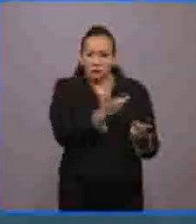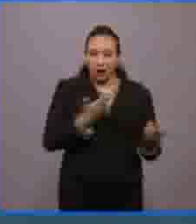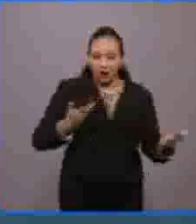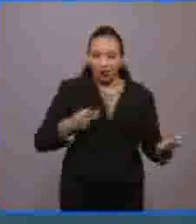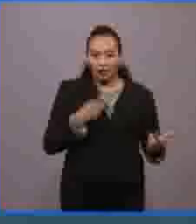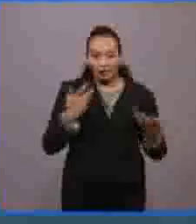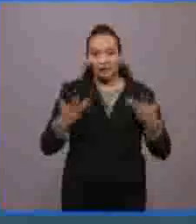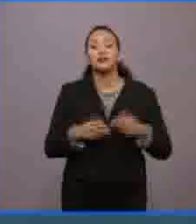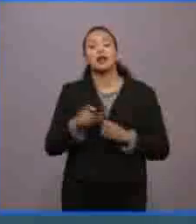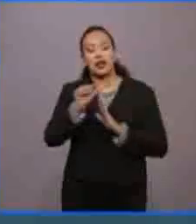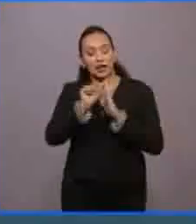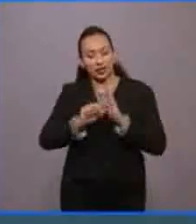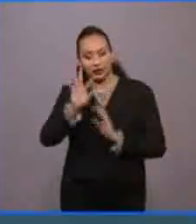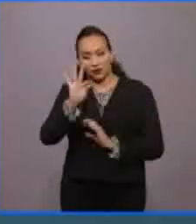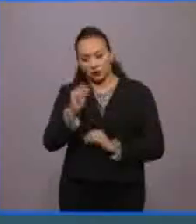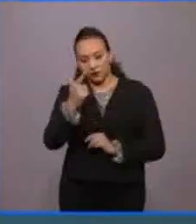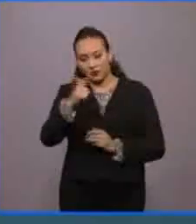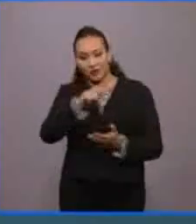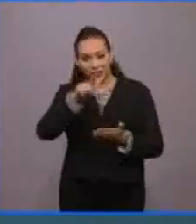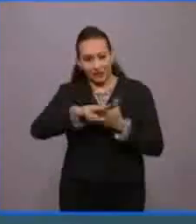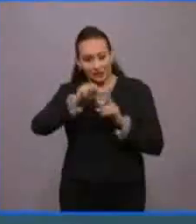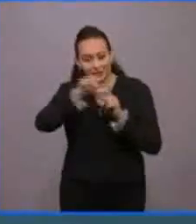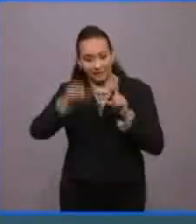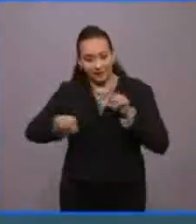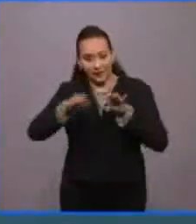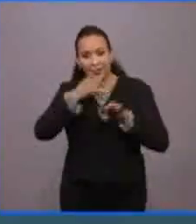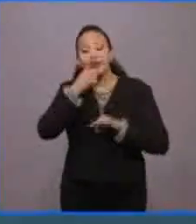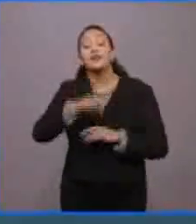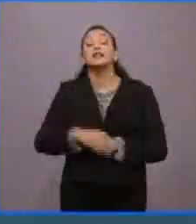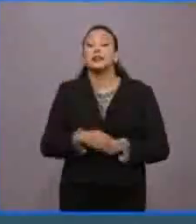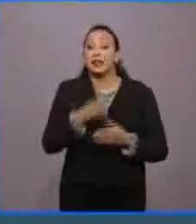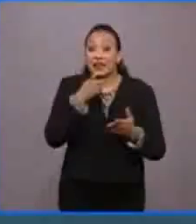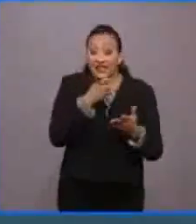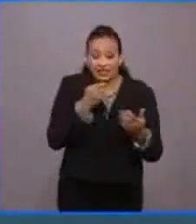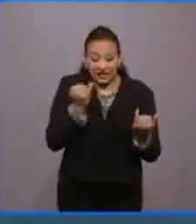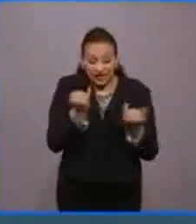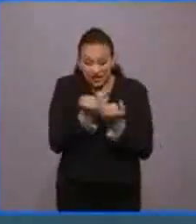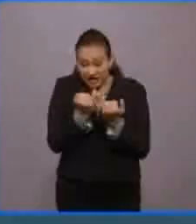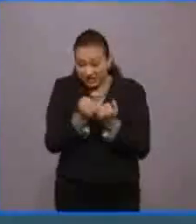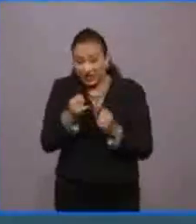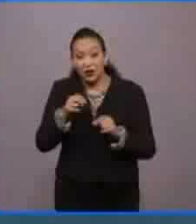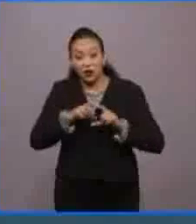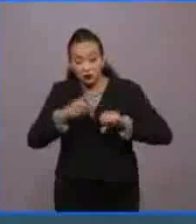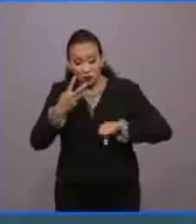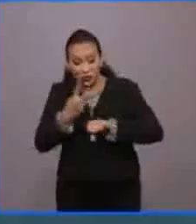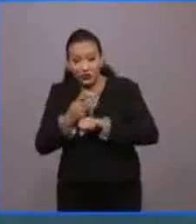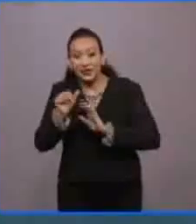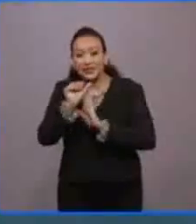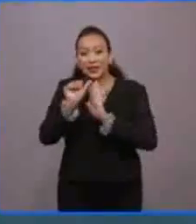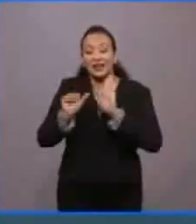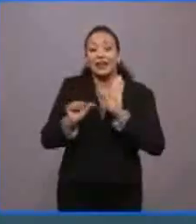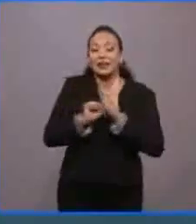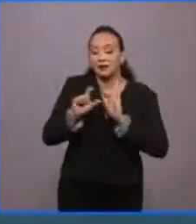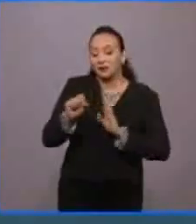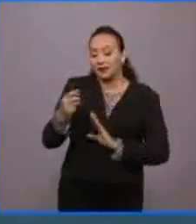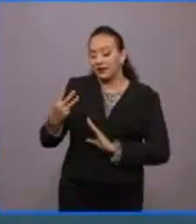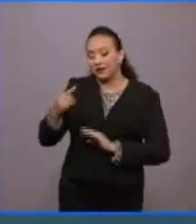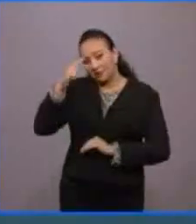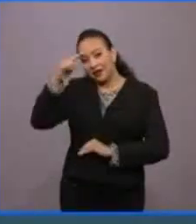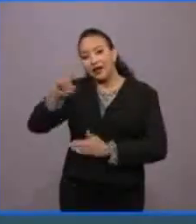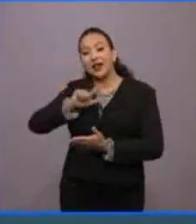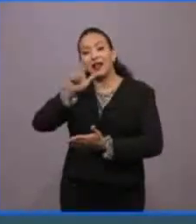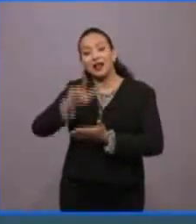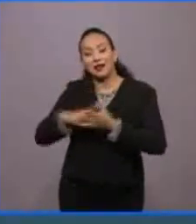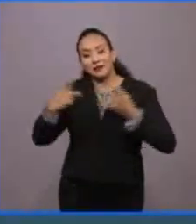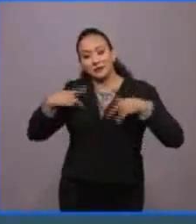artículo 48 de la Ley Federal del Trabajo, cuyo contenido es idéntico al tercer párrafo del artículo 23 de la Ley para los